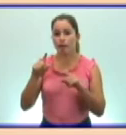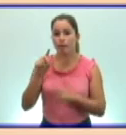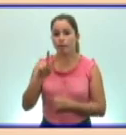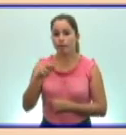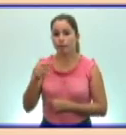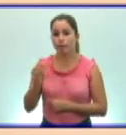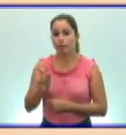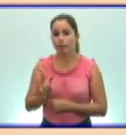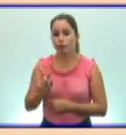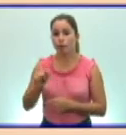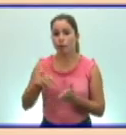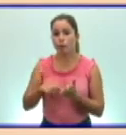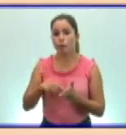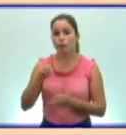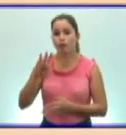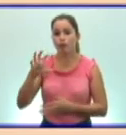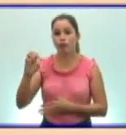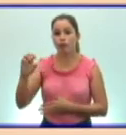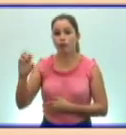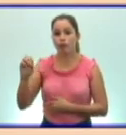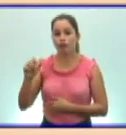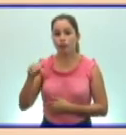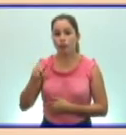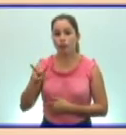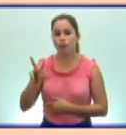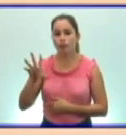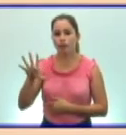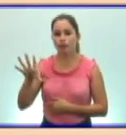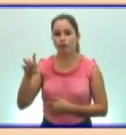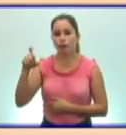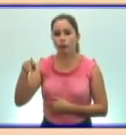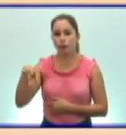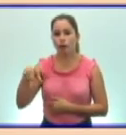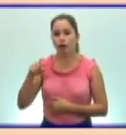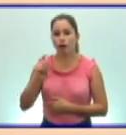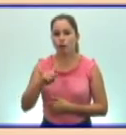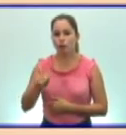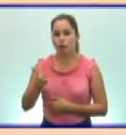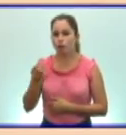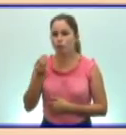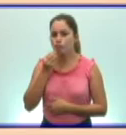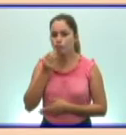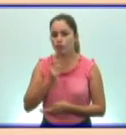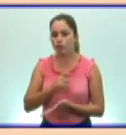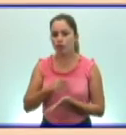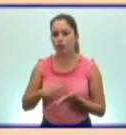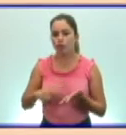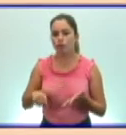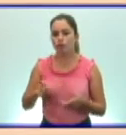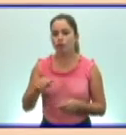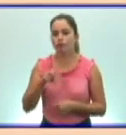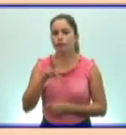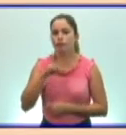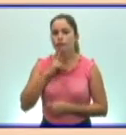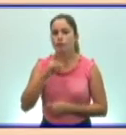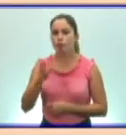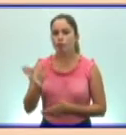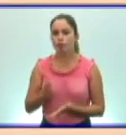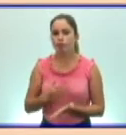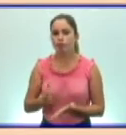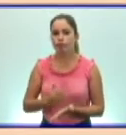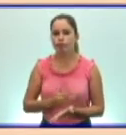pues 25 gramos. Ustedes pueden anotar estos resultados en su cuaderno de